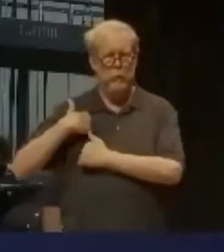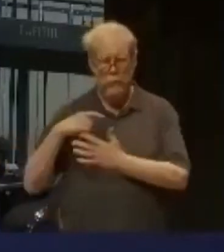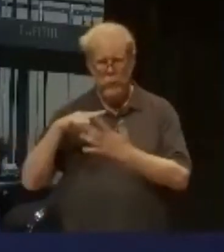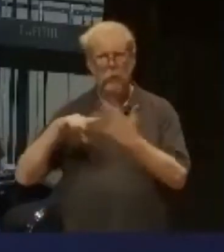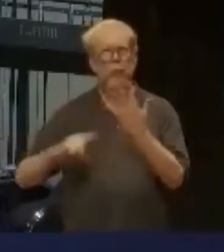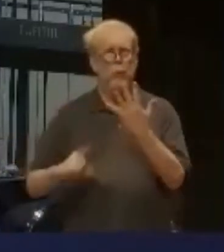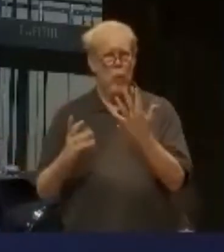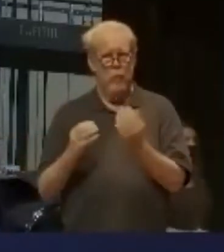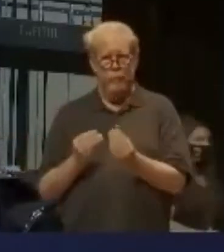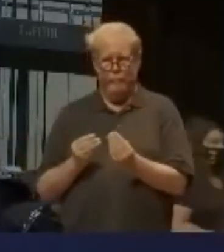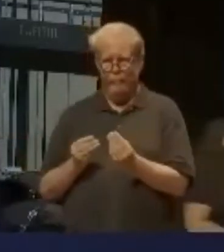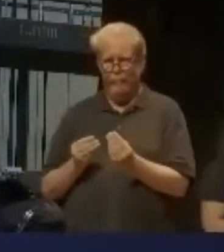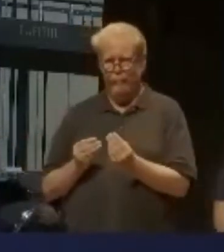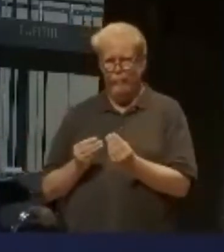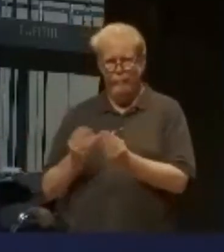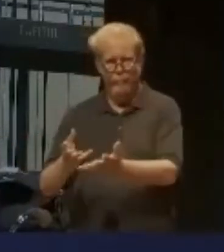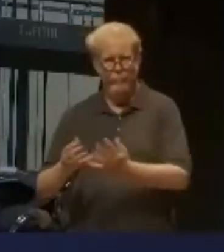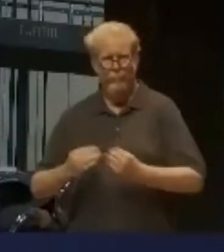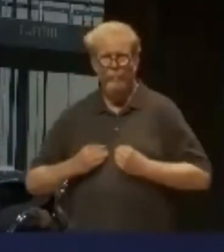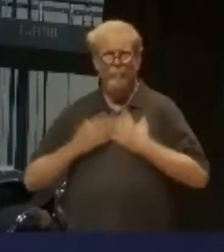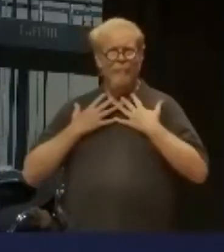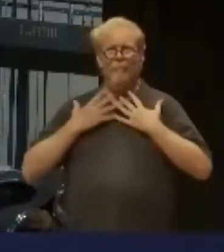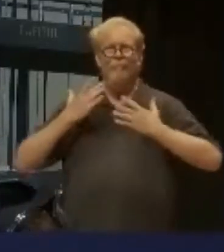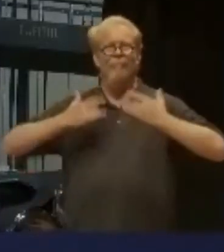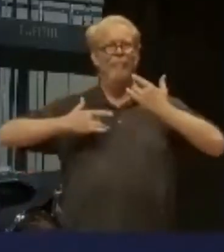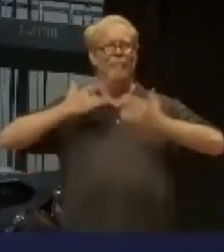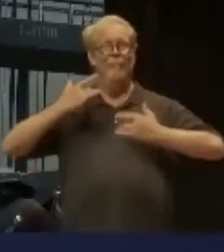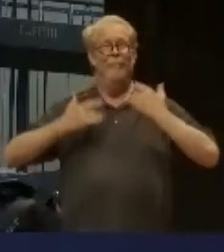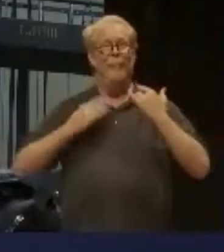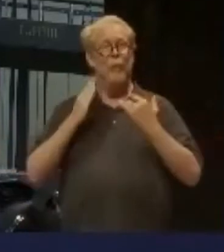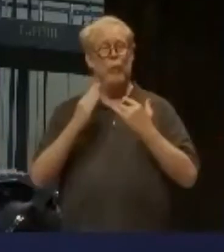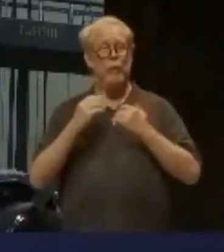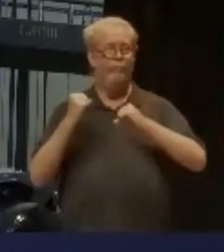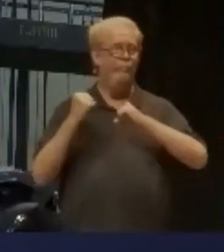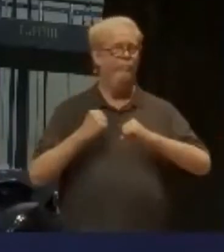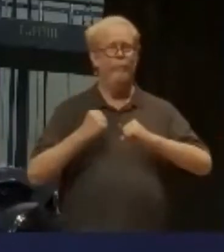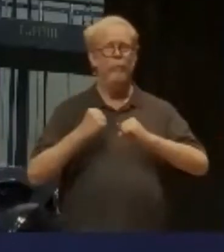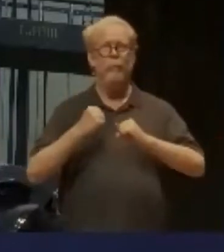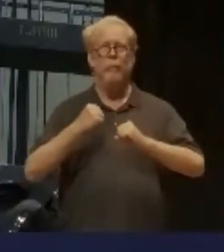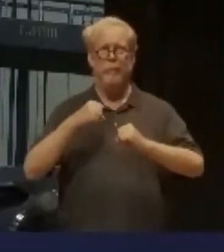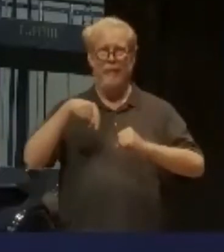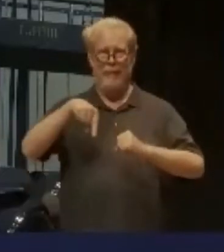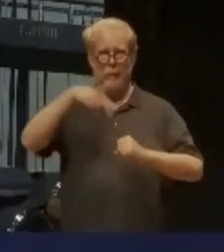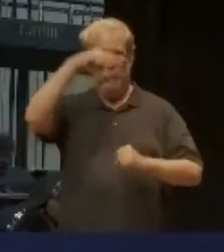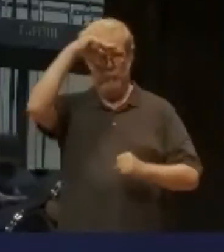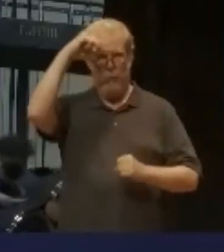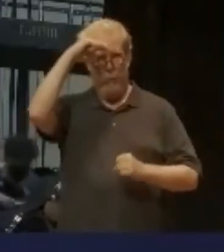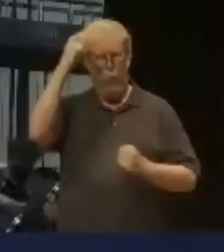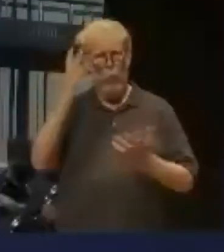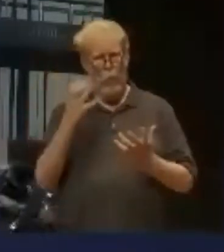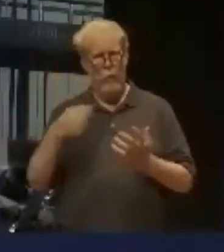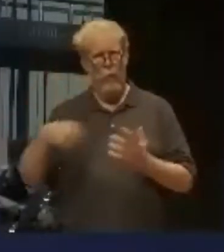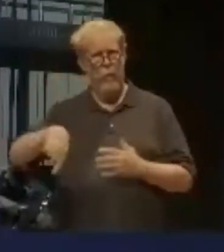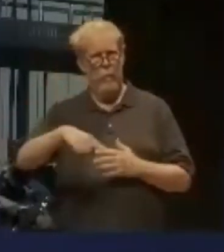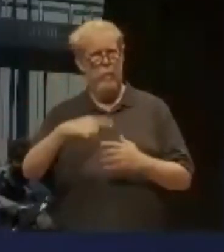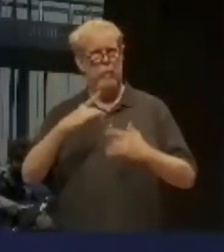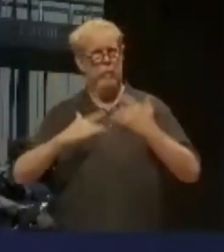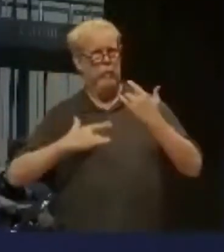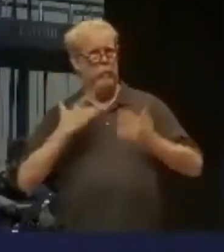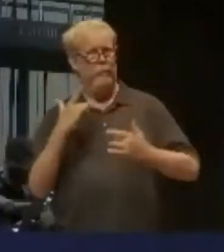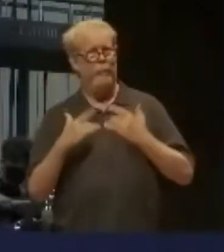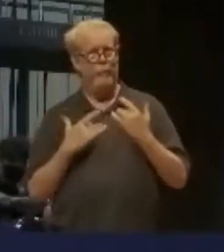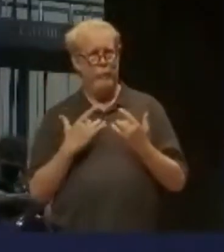JROTC, queremos emocionar a los estudiantes para que reforzarlos durante el verano y que se emocionen para venir a la